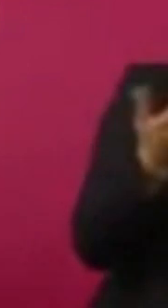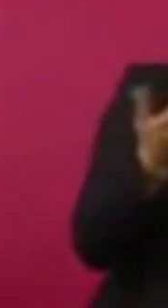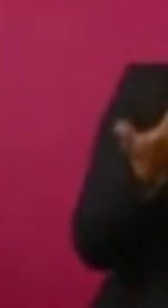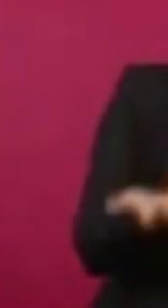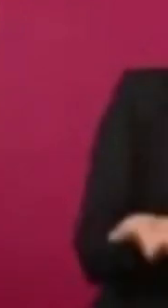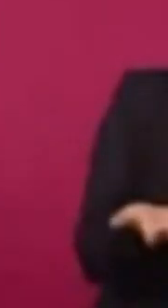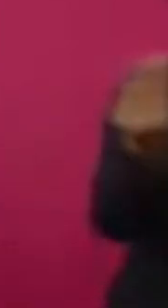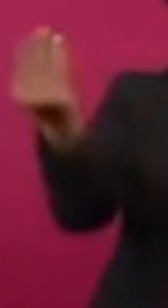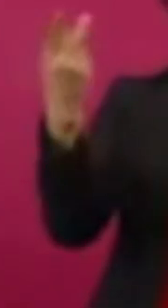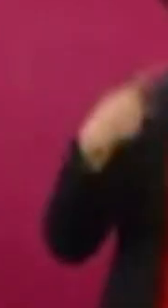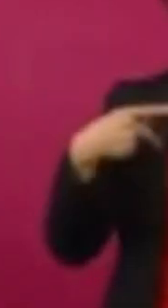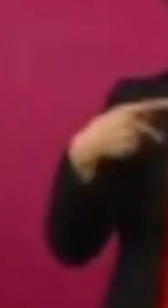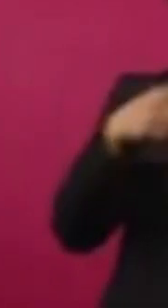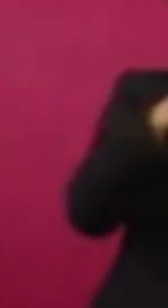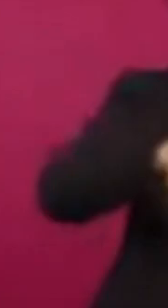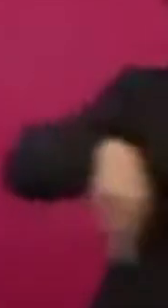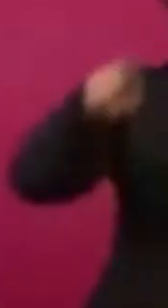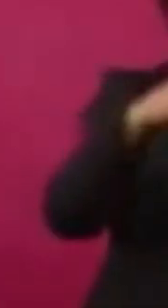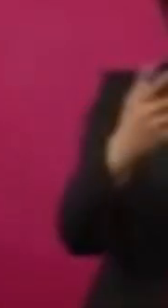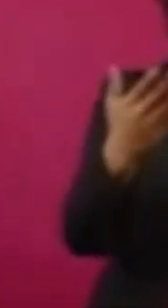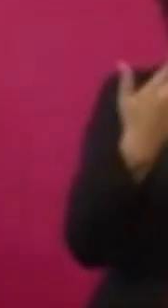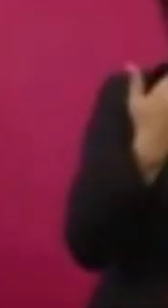Agente irresponsable,